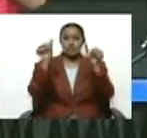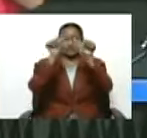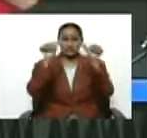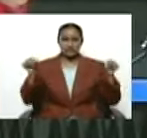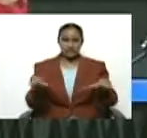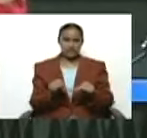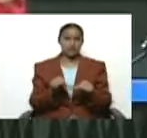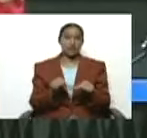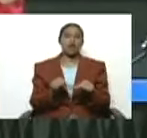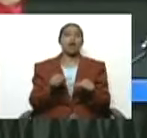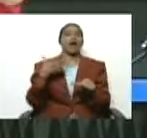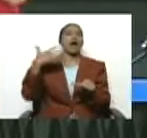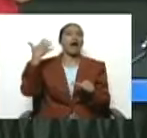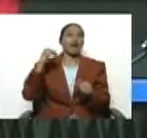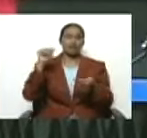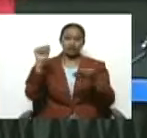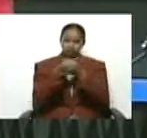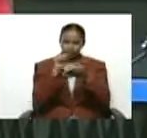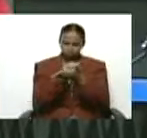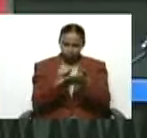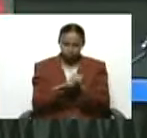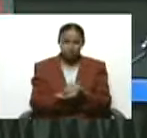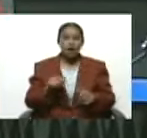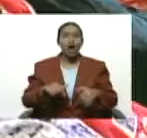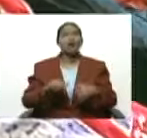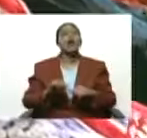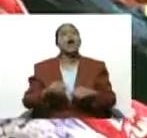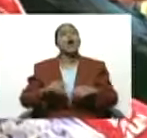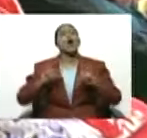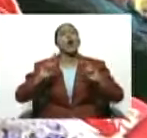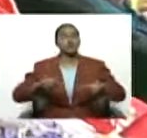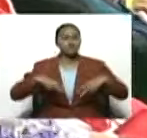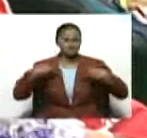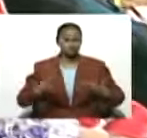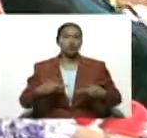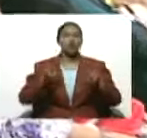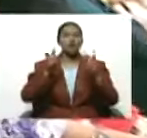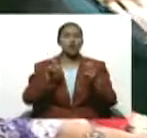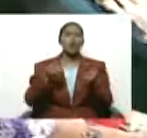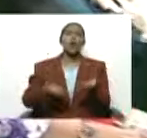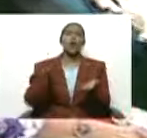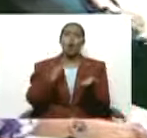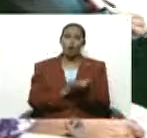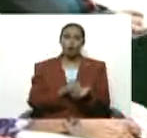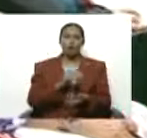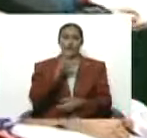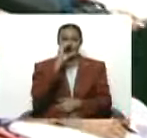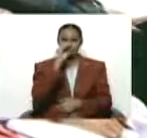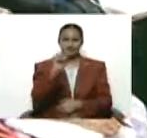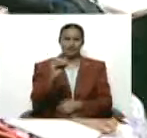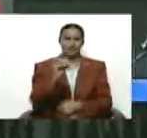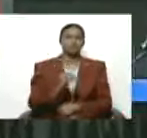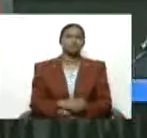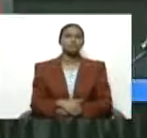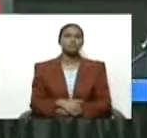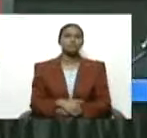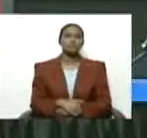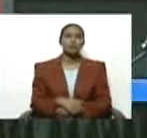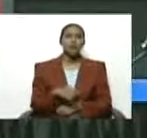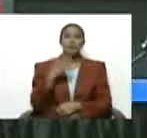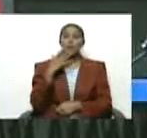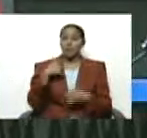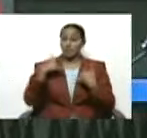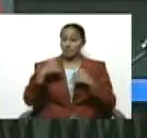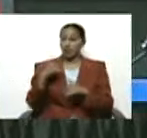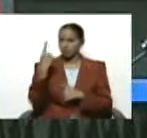todo lo que había lo borramos y arrancamos desde cero. No, que yo estaba, a mí se me han consultado, mi hijo, por ejemplo, me